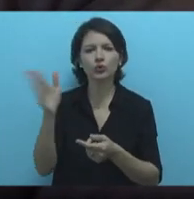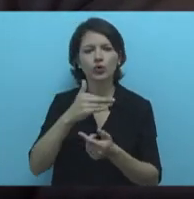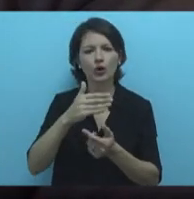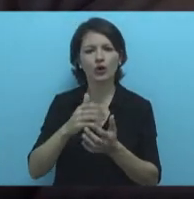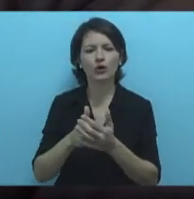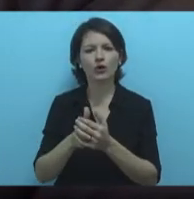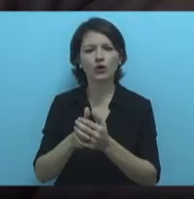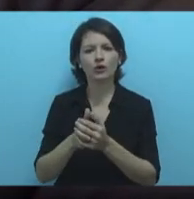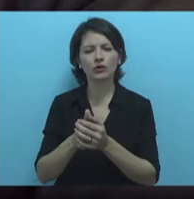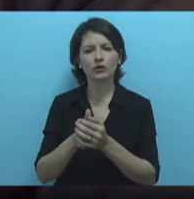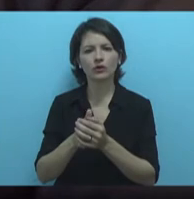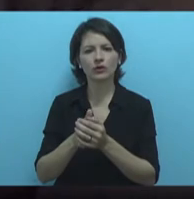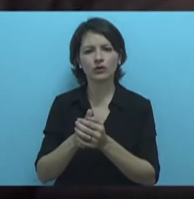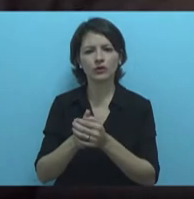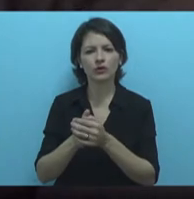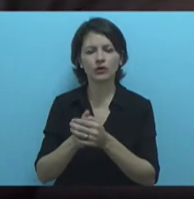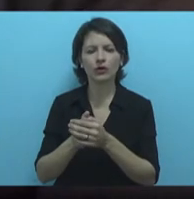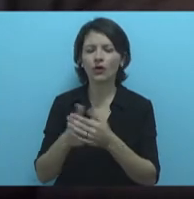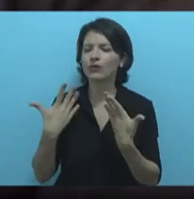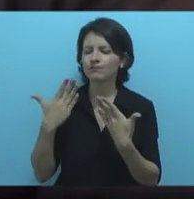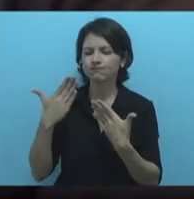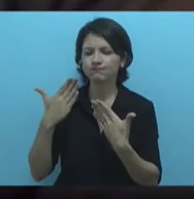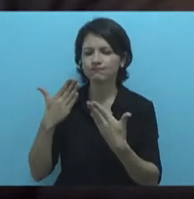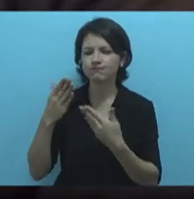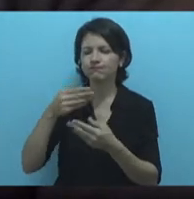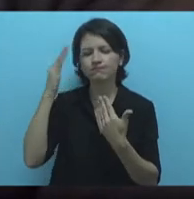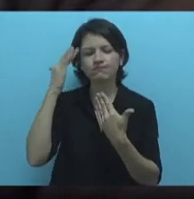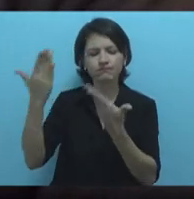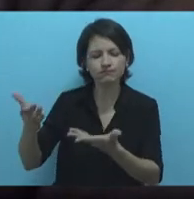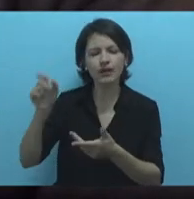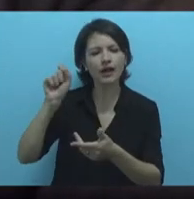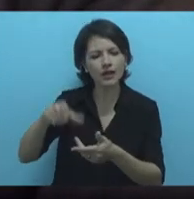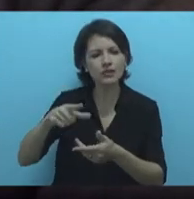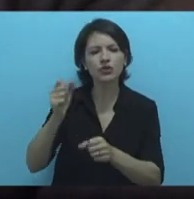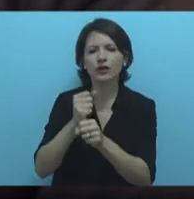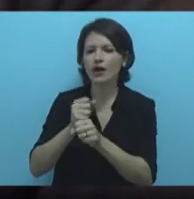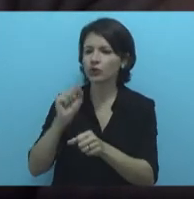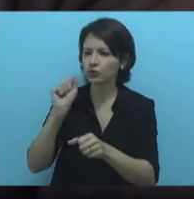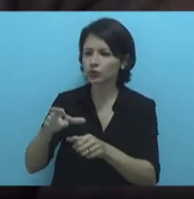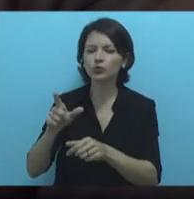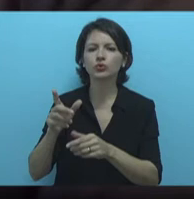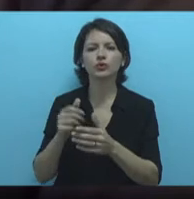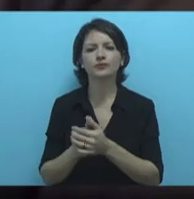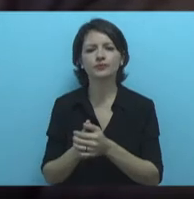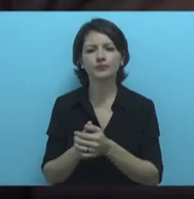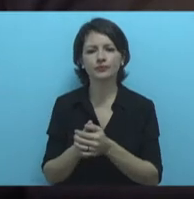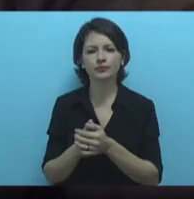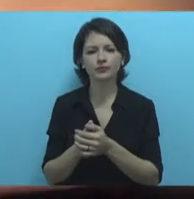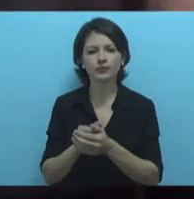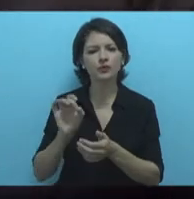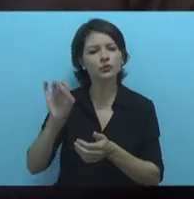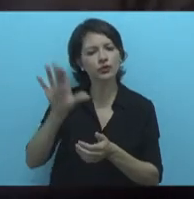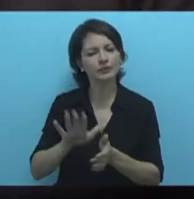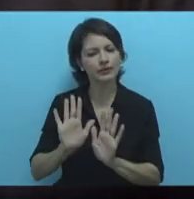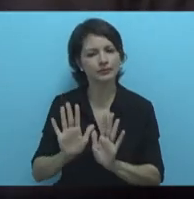establecimientos y los trabajadores que lo han acompañado en el desafío de cuidar a nuestra ciudadanía simplemente